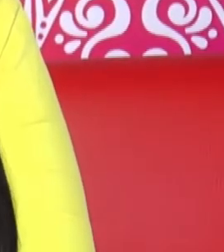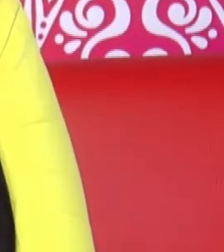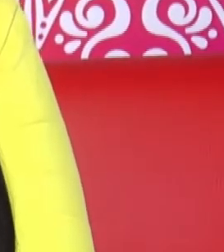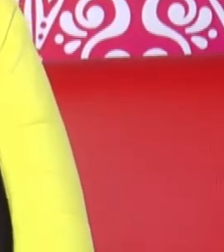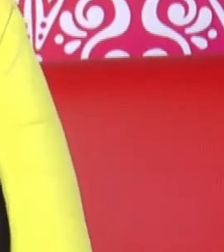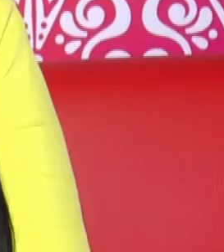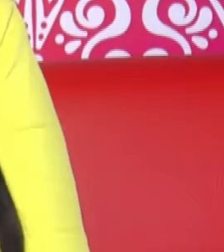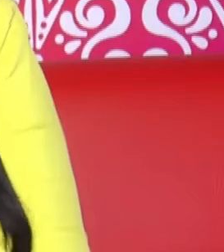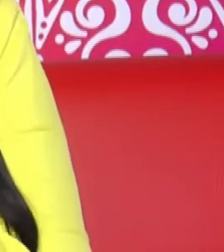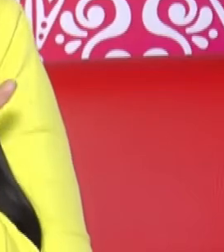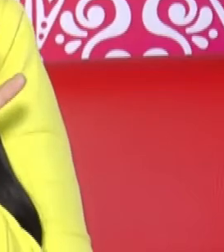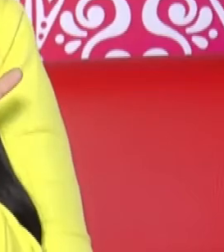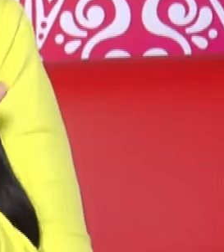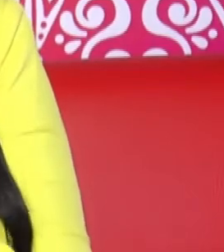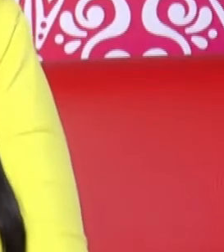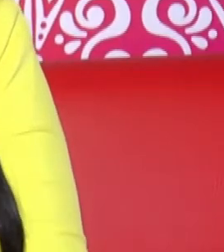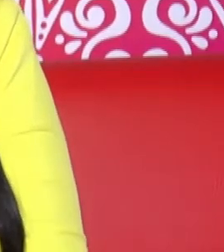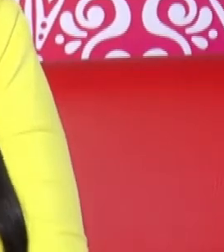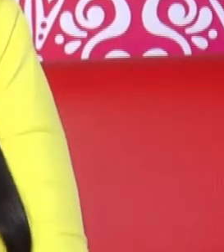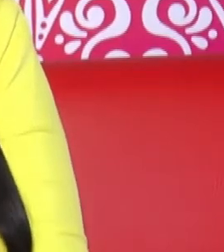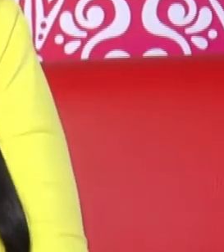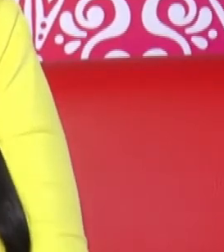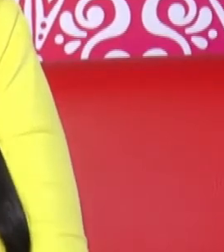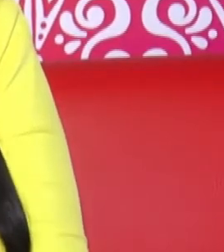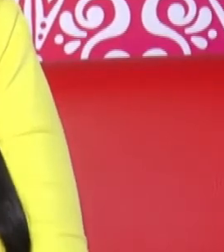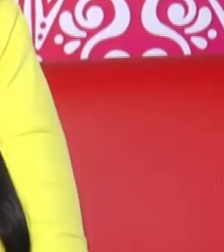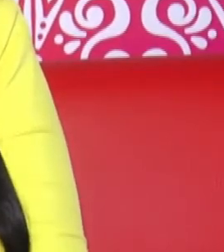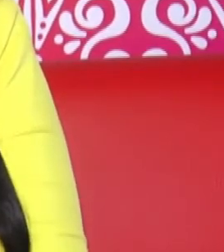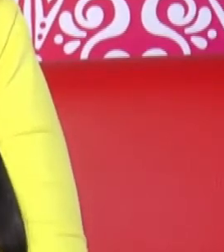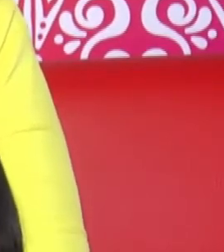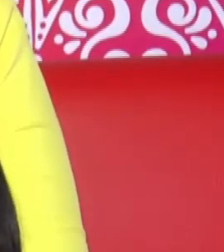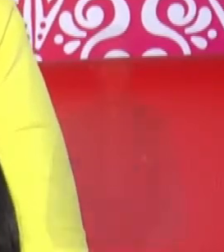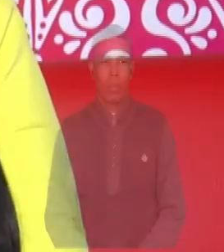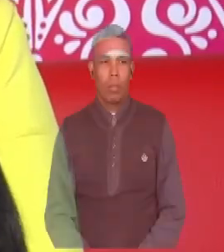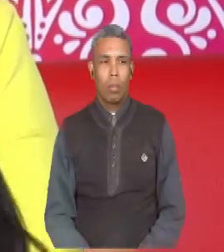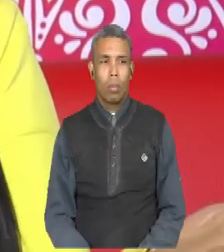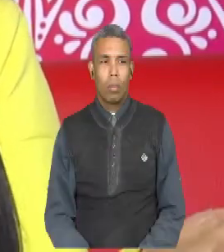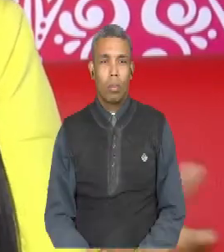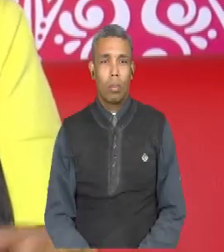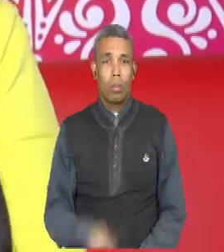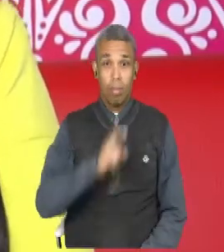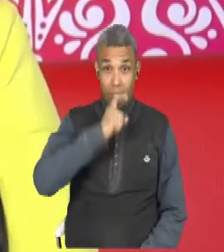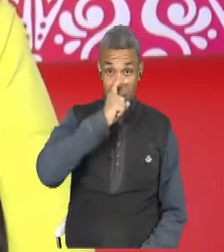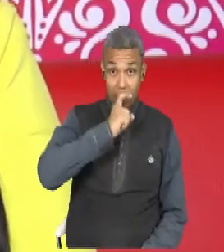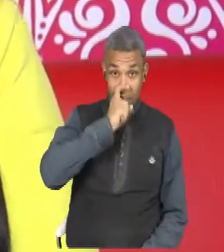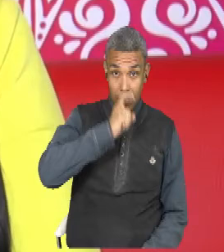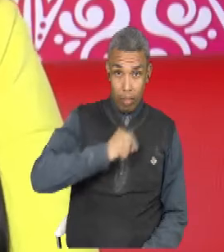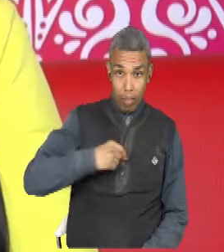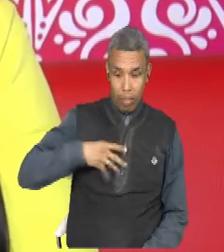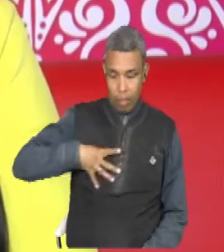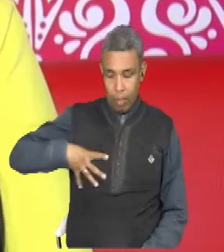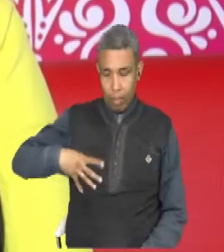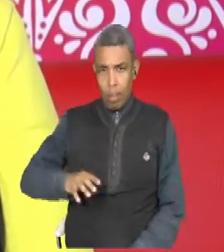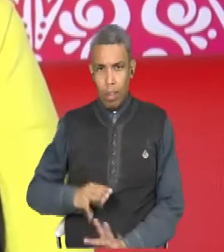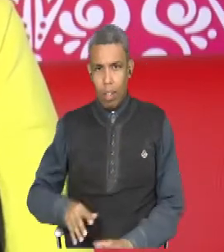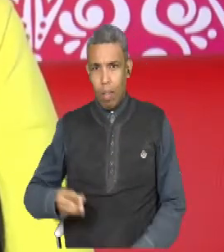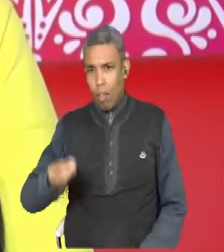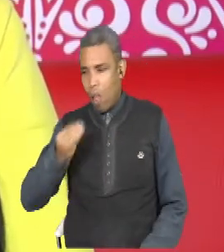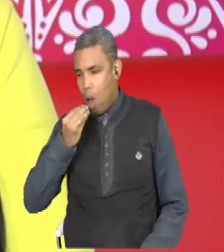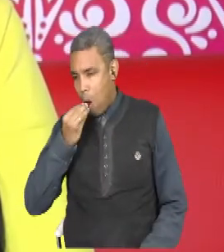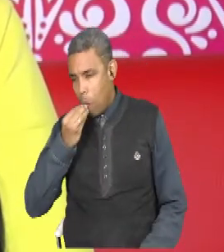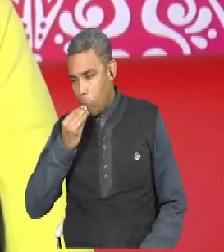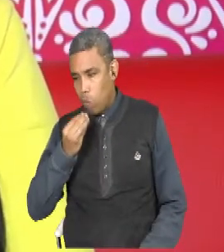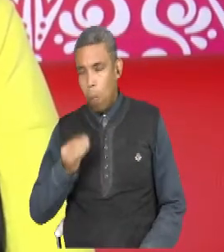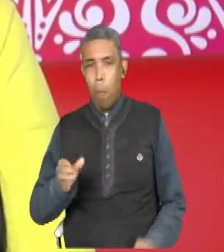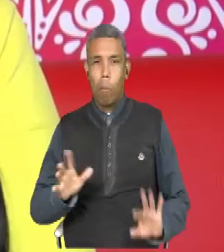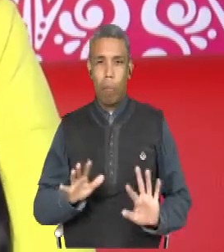Gracias por continuar con nosotros. Luego de degustar esas deliciosas costillitas de cerdo, ya nosotros nos encontramos con nuestro